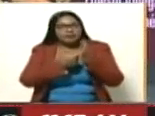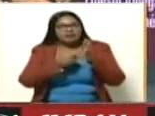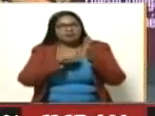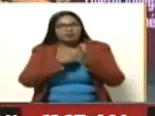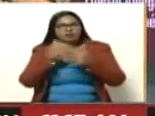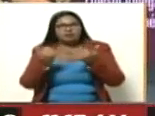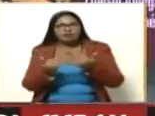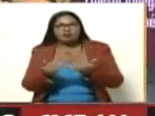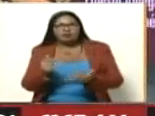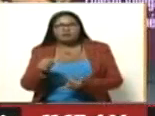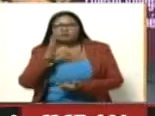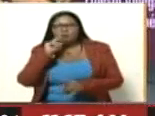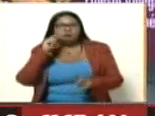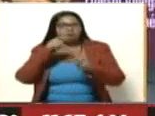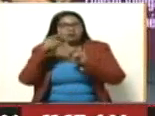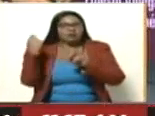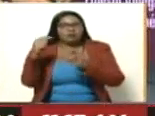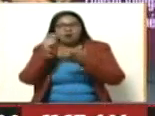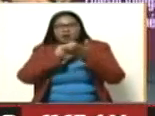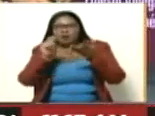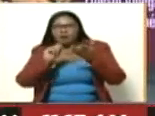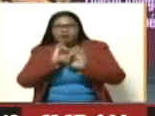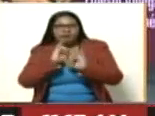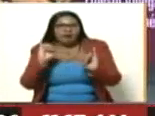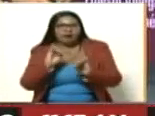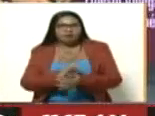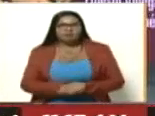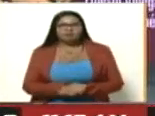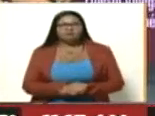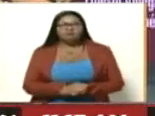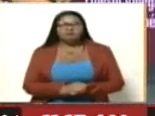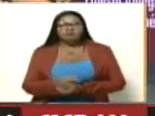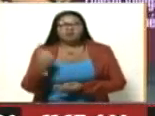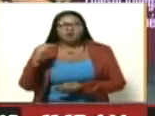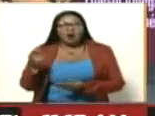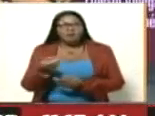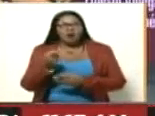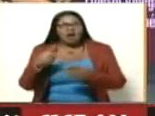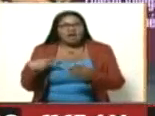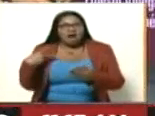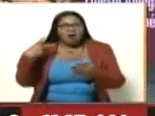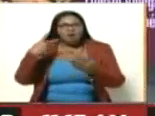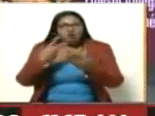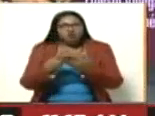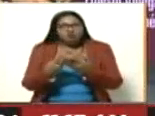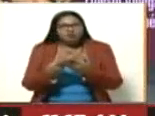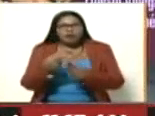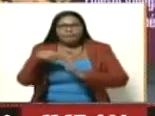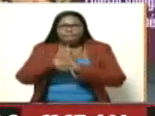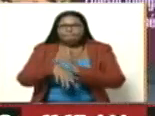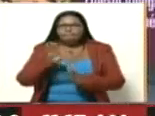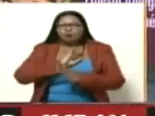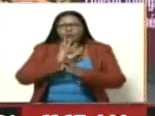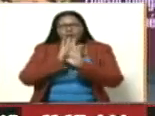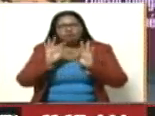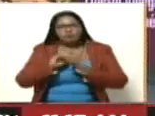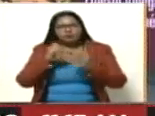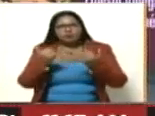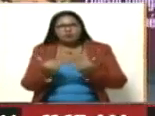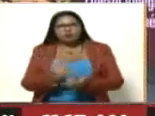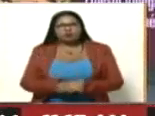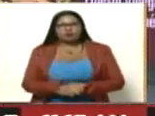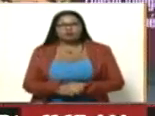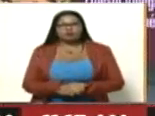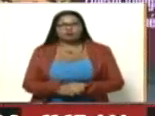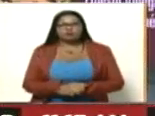bueno, no tengo ya opción, tengo que escribirlo. Voy a buscar la voluntad interna para hacerlo.